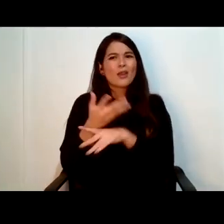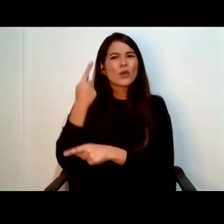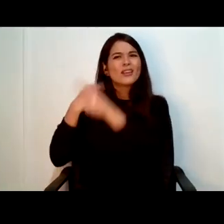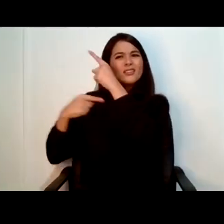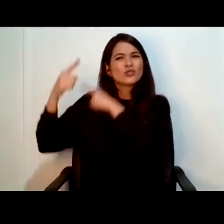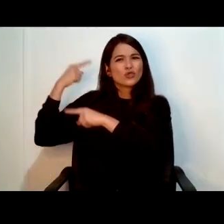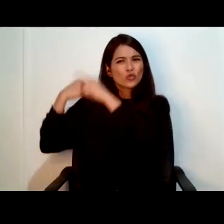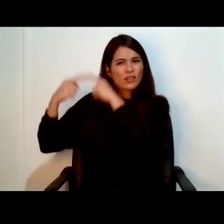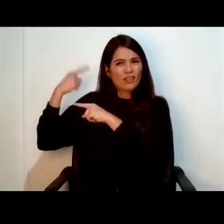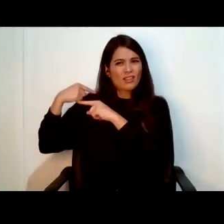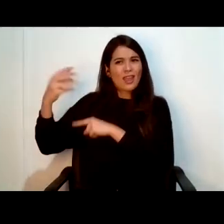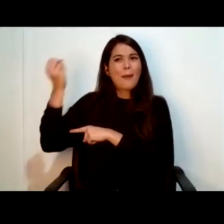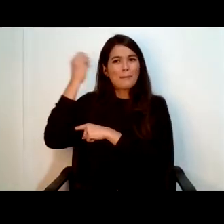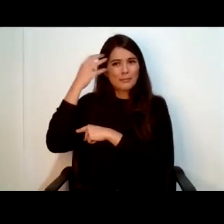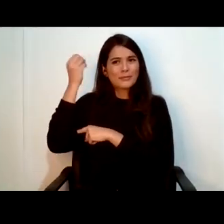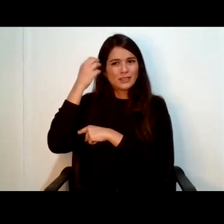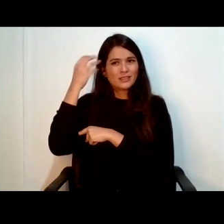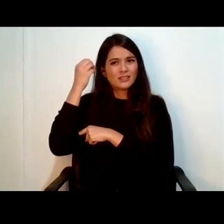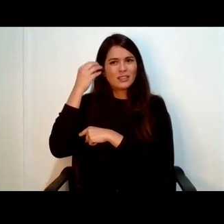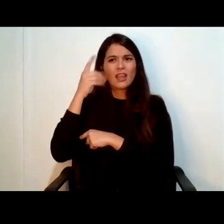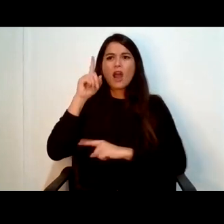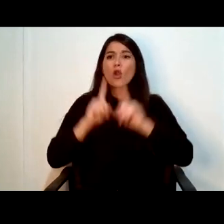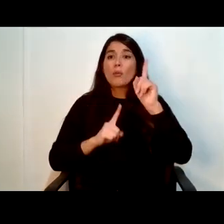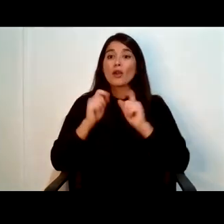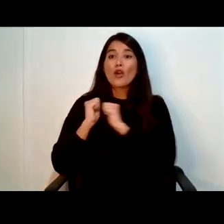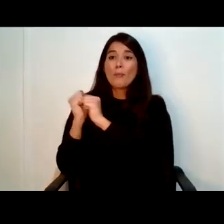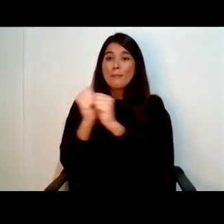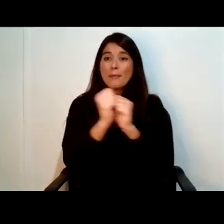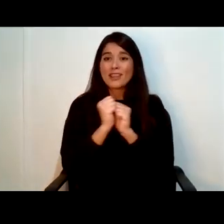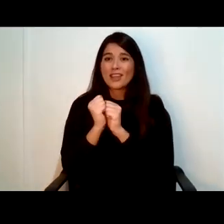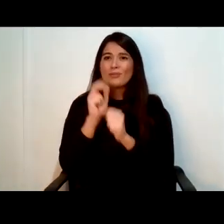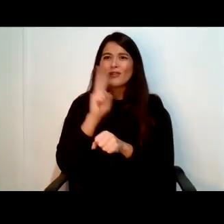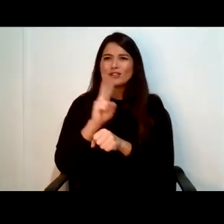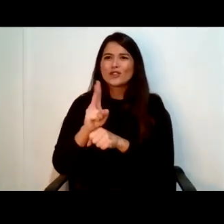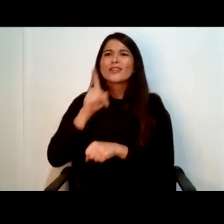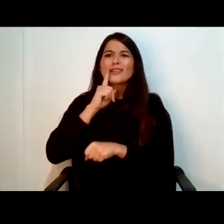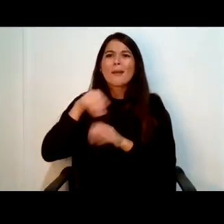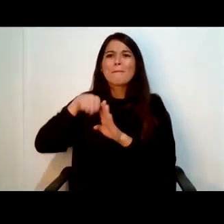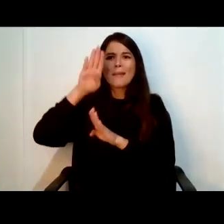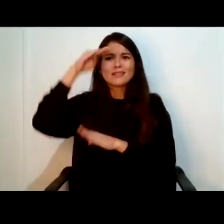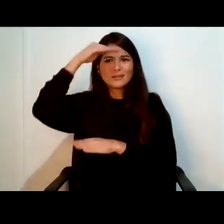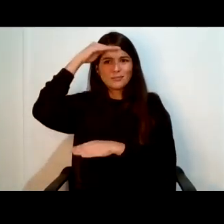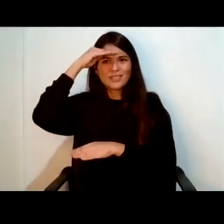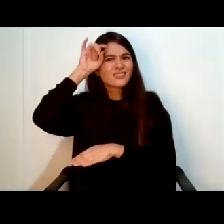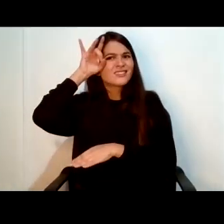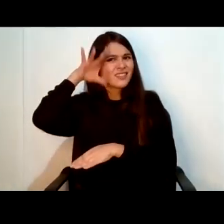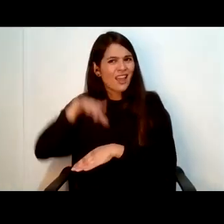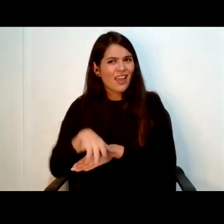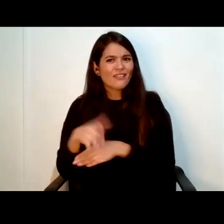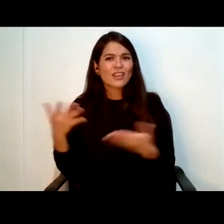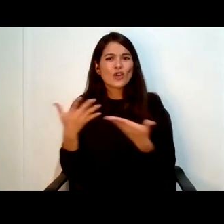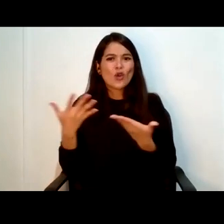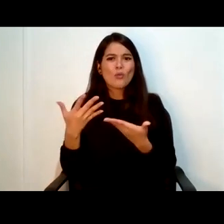aprendizaje atrás. Y quizás a los colegas que tienen más experiencia lo han visto, cómo las conductas problemáticas